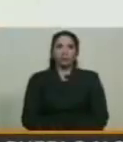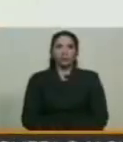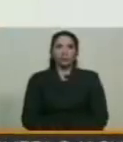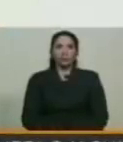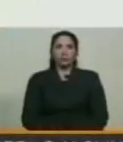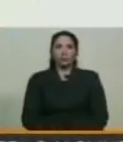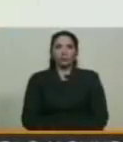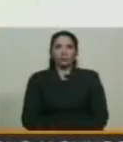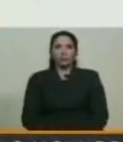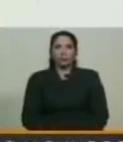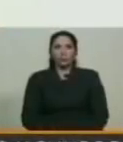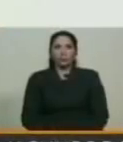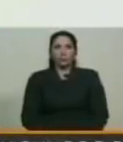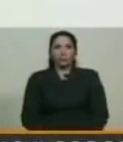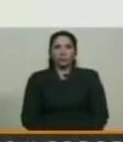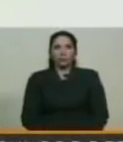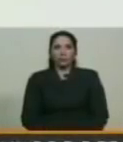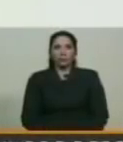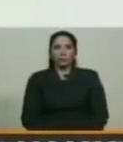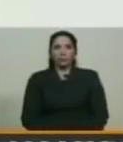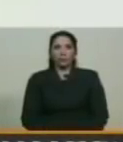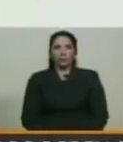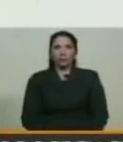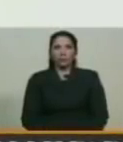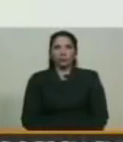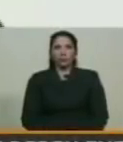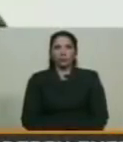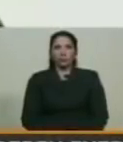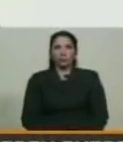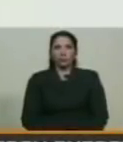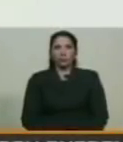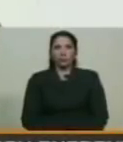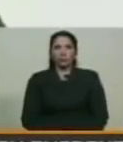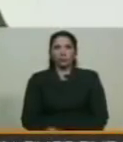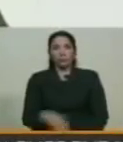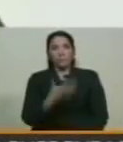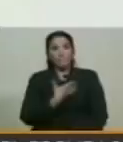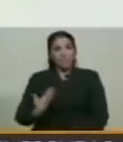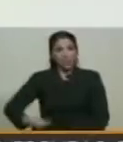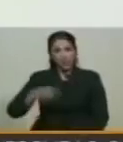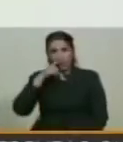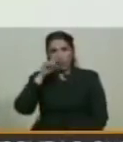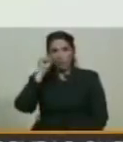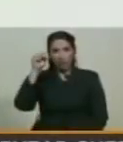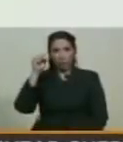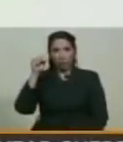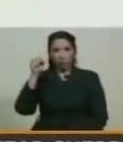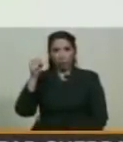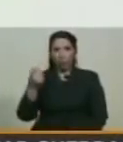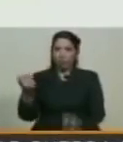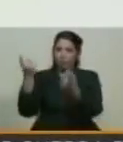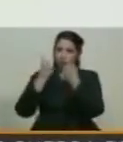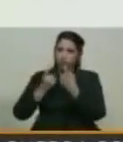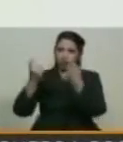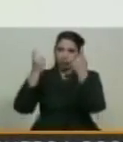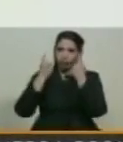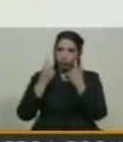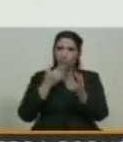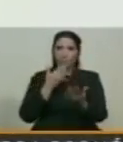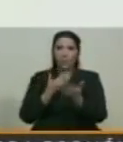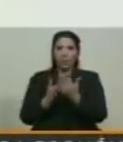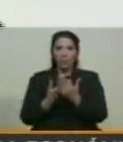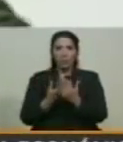problemas del país que el presidente Nicolás Maduro nos ha ordenado y nos ha pedido a los